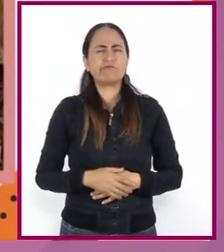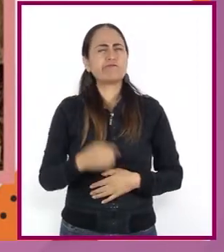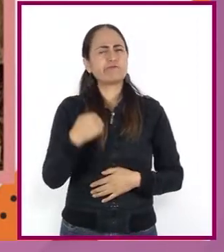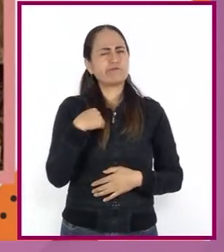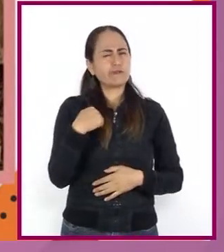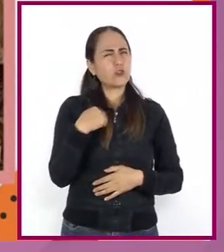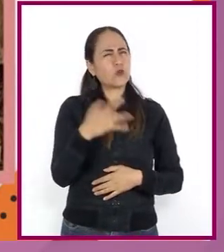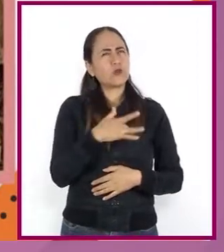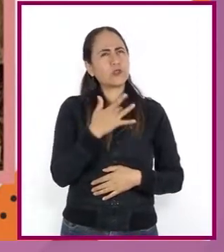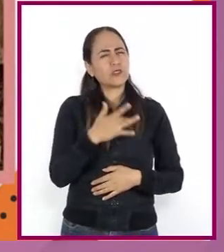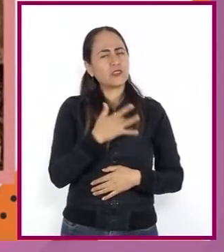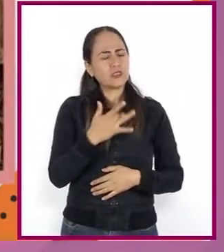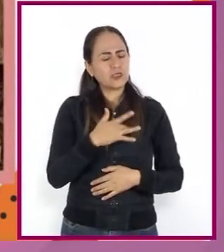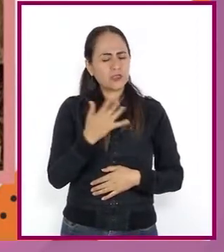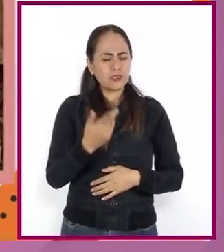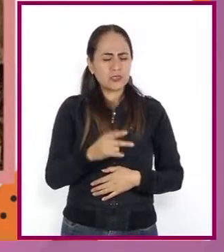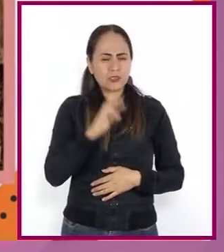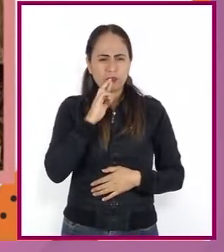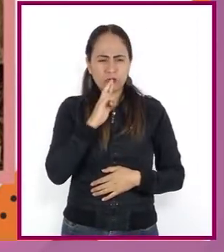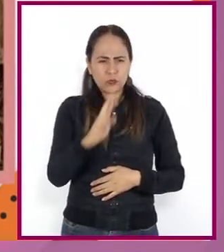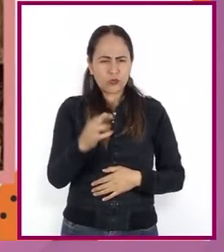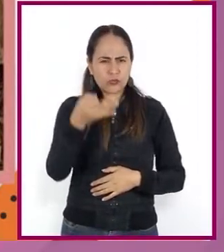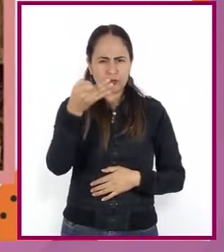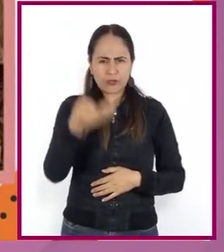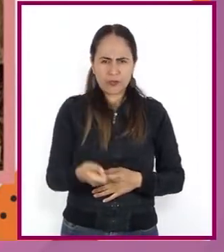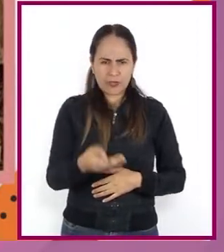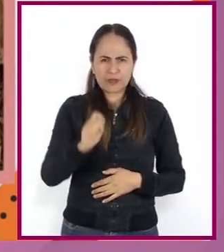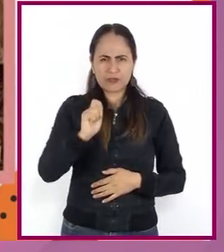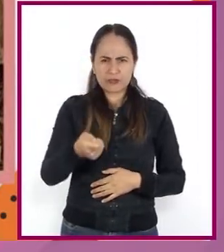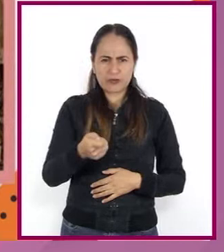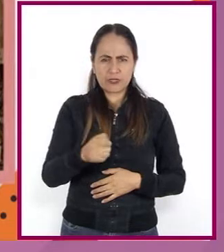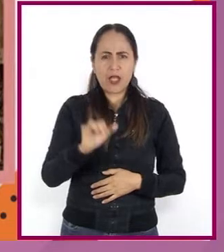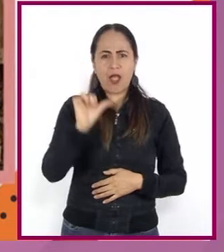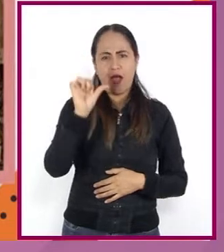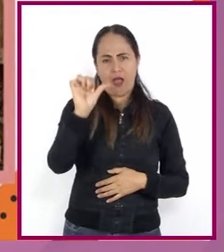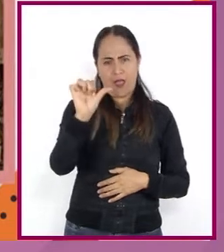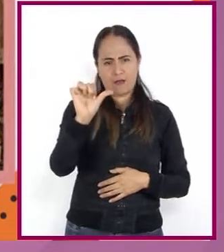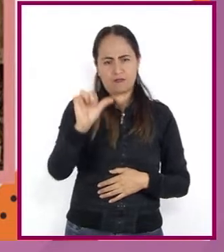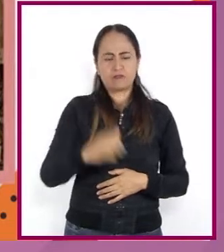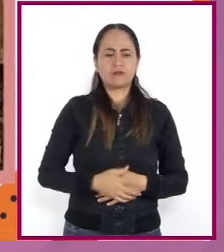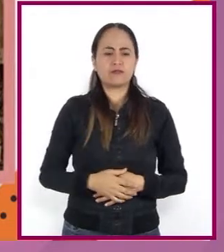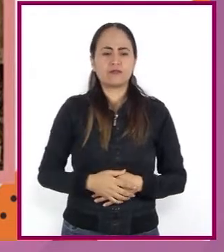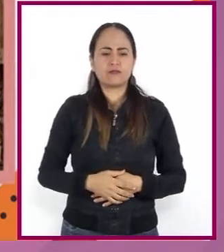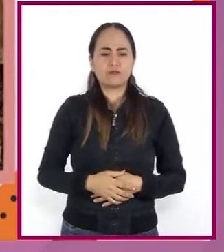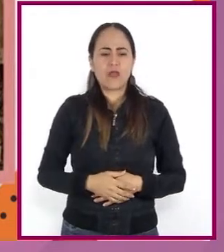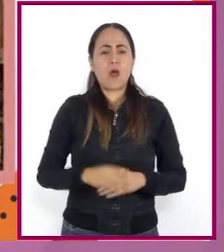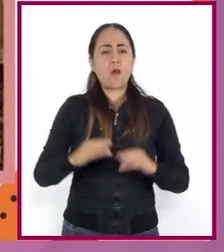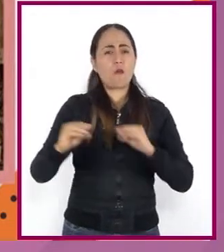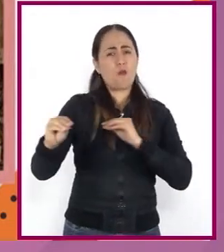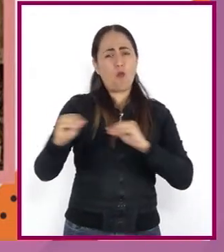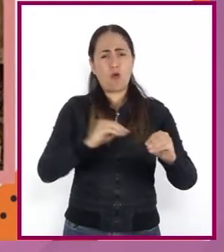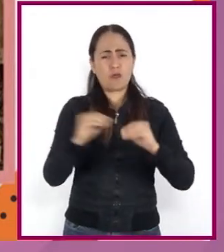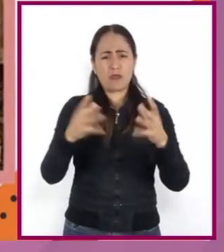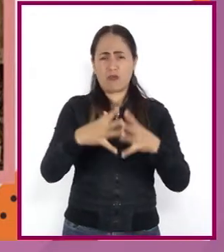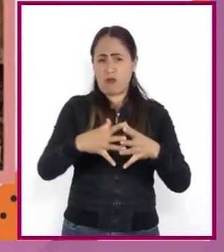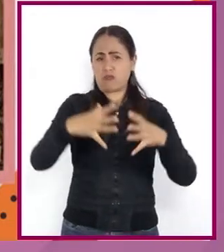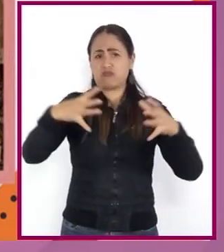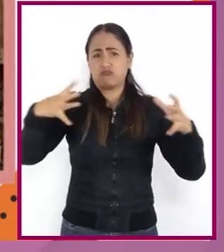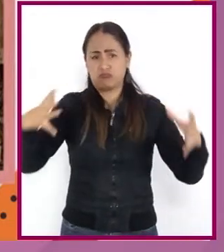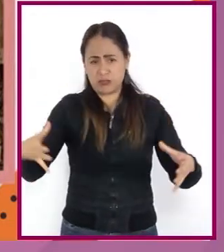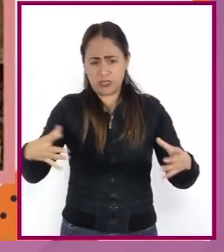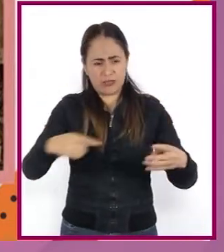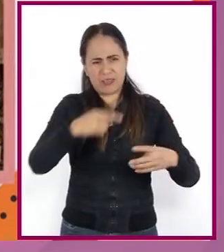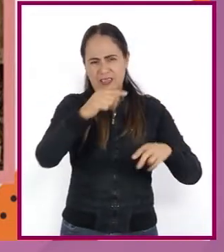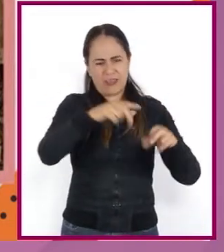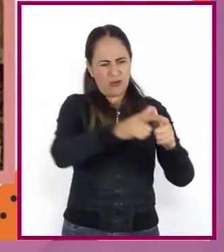Considero que la respuesta correcta es la opción A, un amplio movimiento burgués,